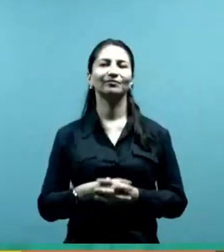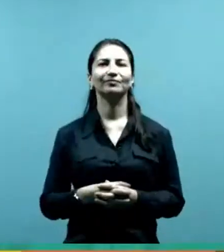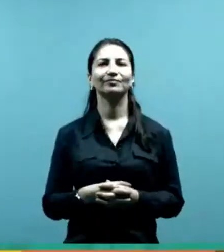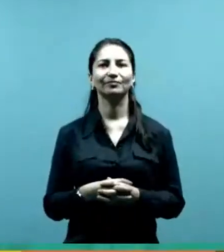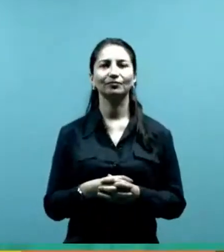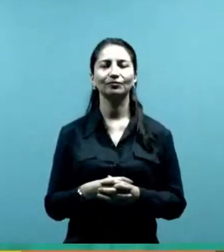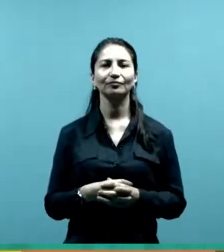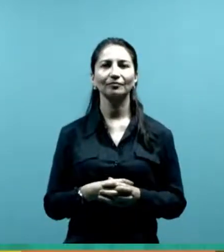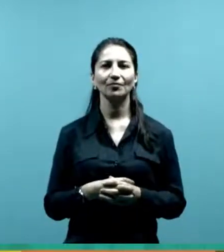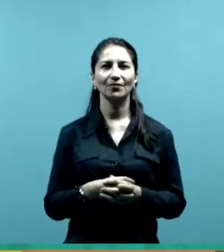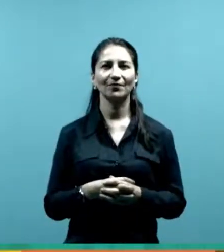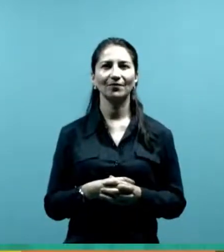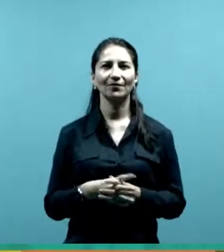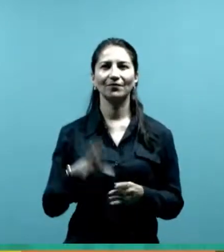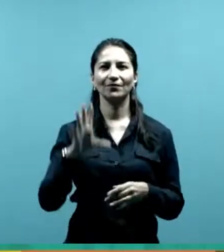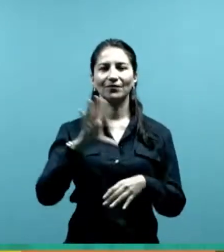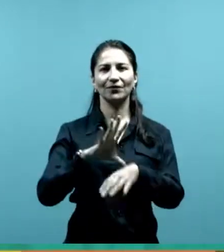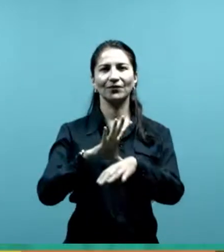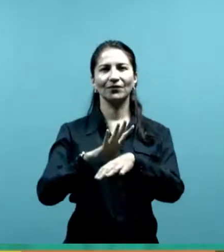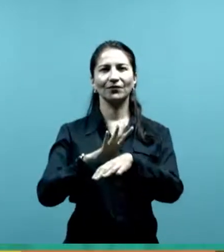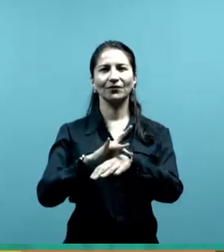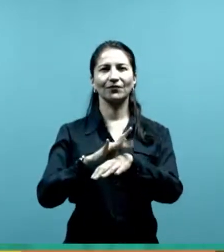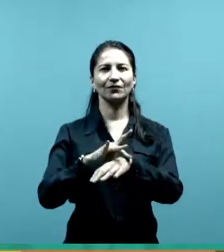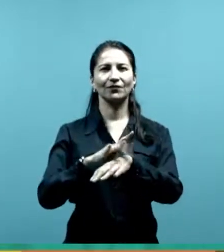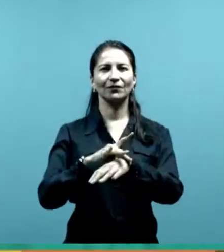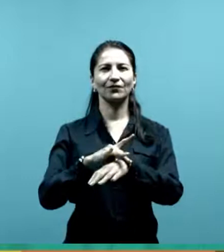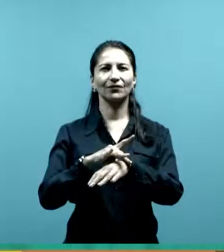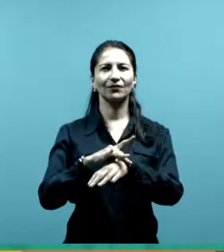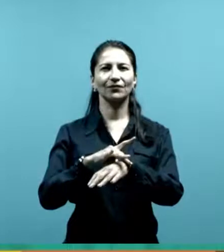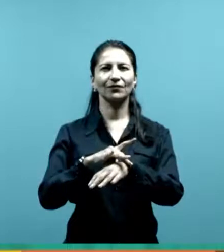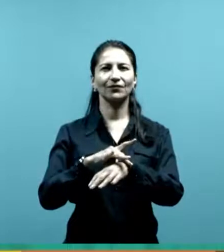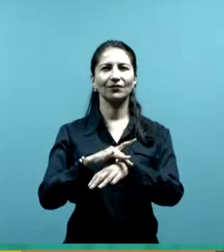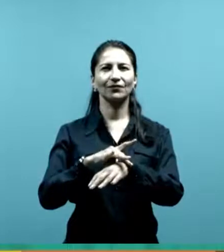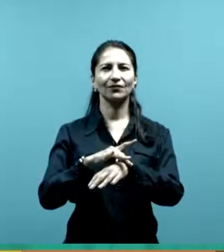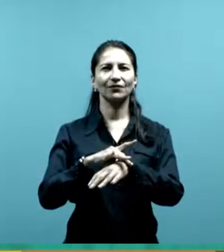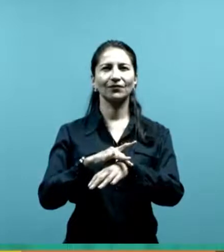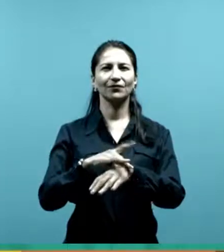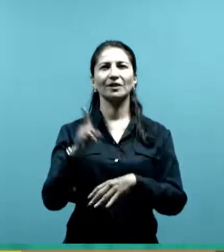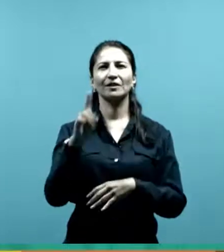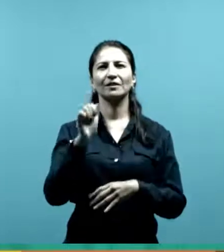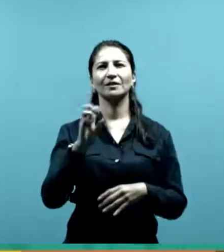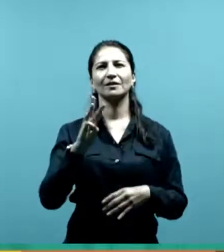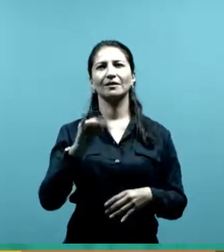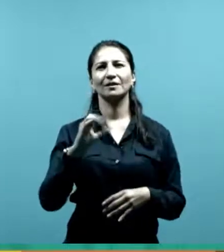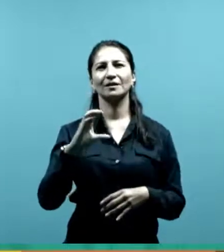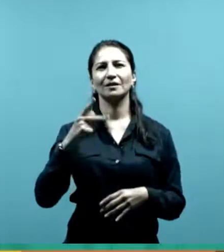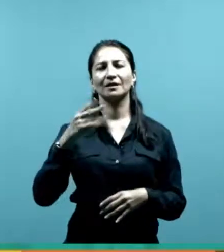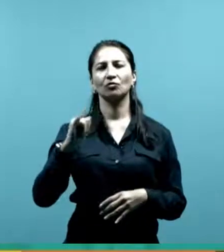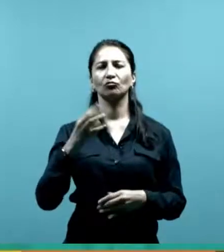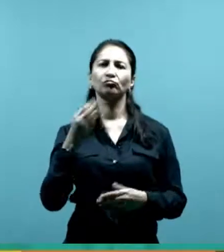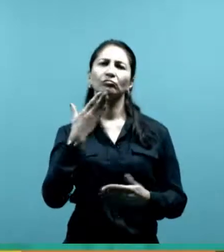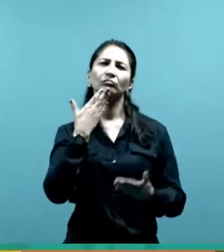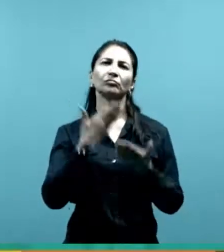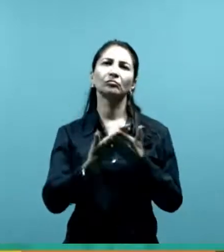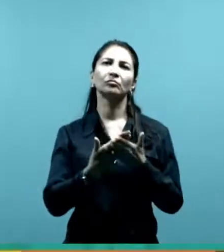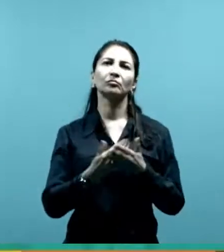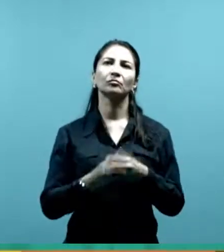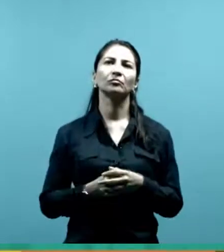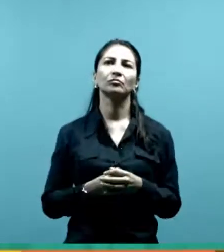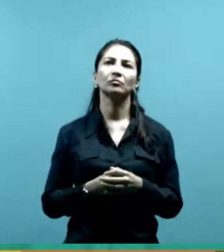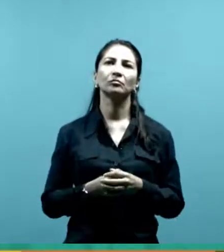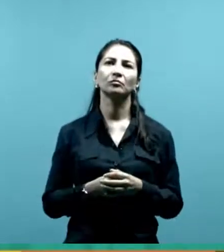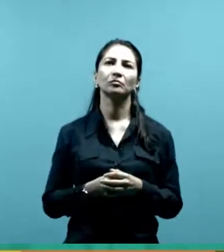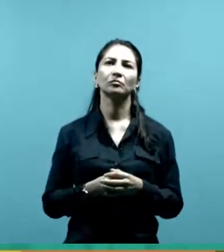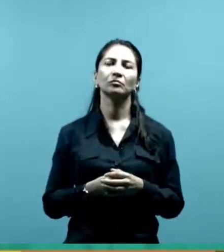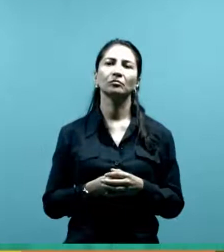Doctor Pavel, muy buenos días. Pavel, por good morning. Acompañarnos. And thank you very much for him being with us.